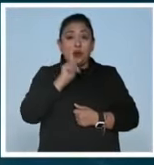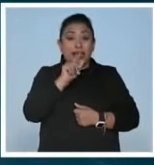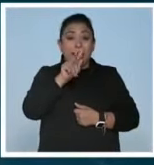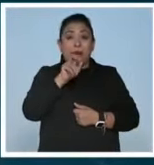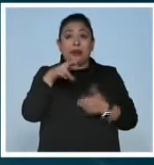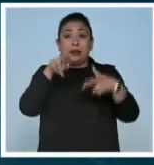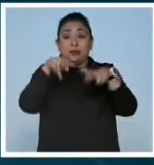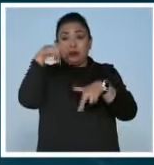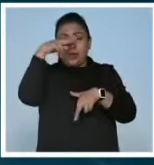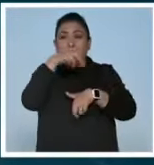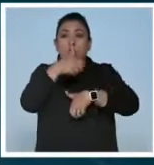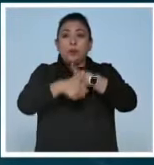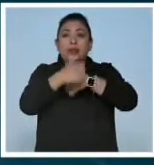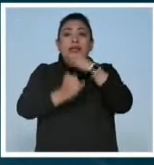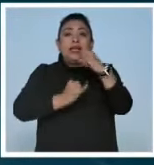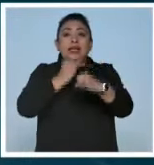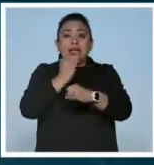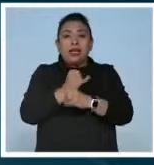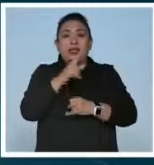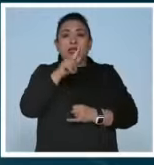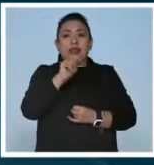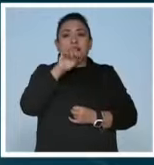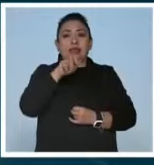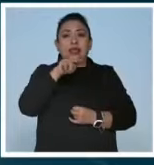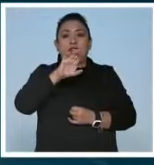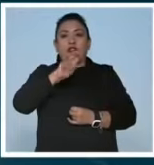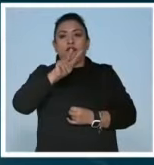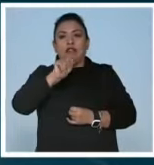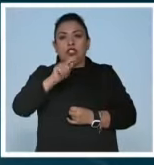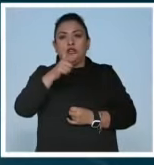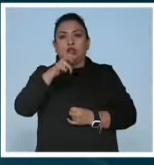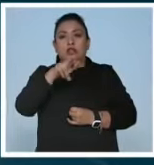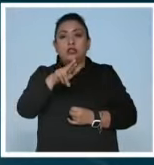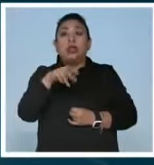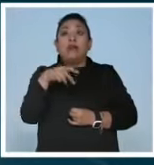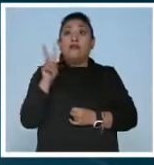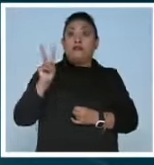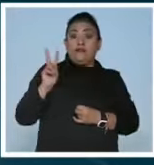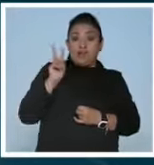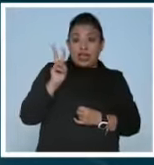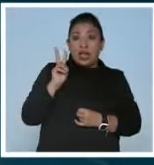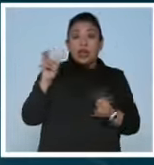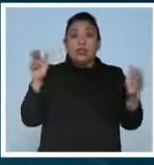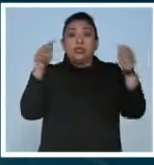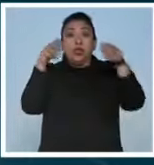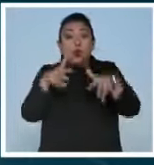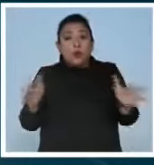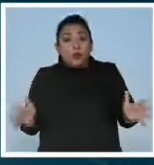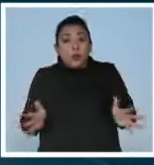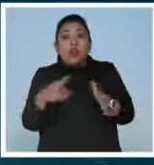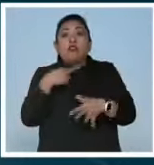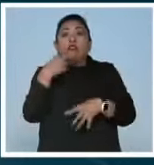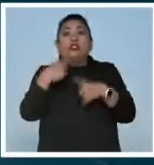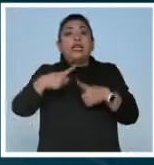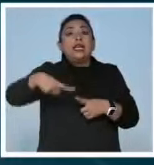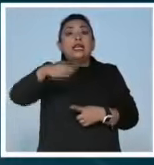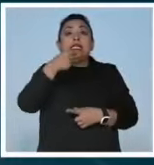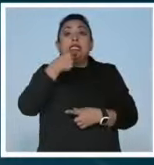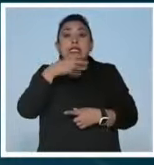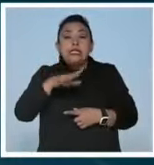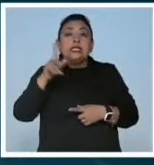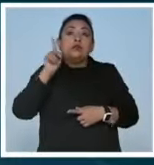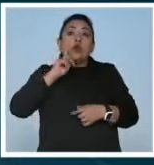representó a México en la competencia internacional Technovation Girls World Summit el pasado viernes. Un encuentro que impulsa la voz de aquellas niñas y